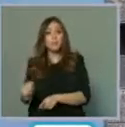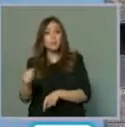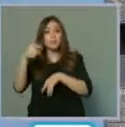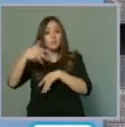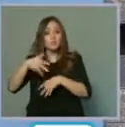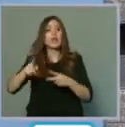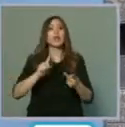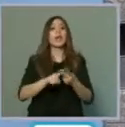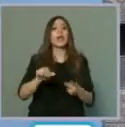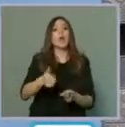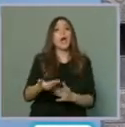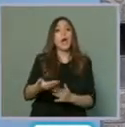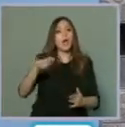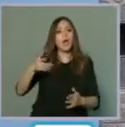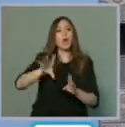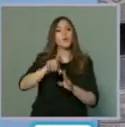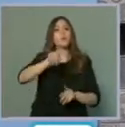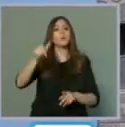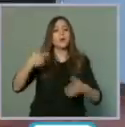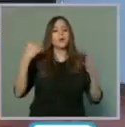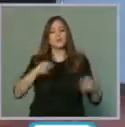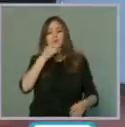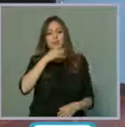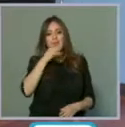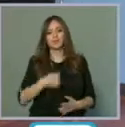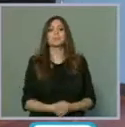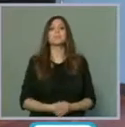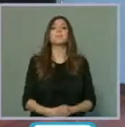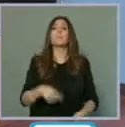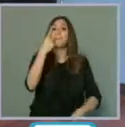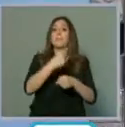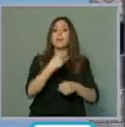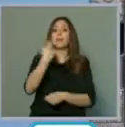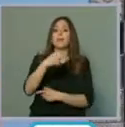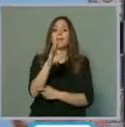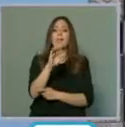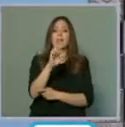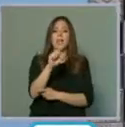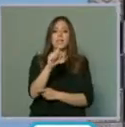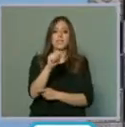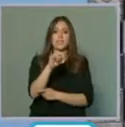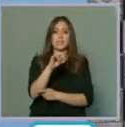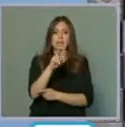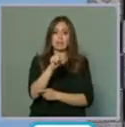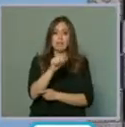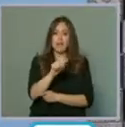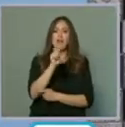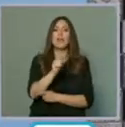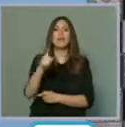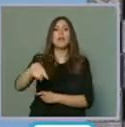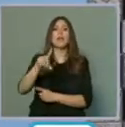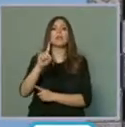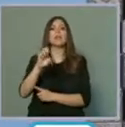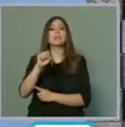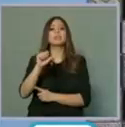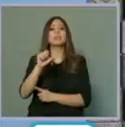after. Ok. Entonces, el primero se llama Festiva. Esto es una fiesta organizada por Desastre MX.